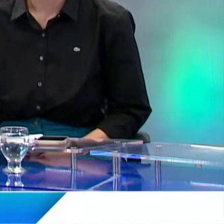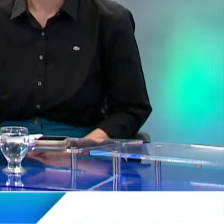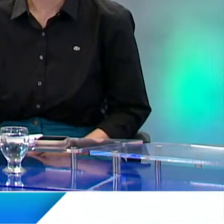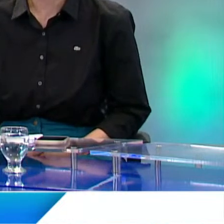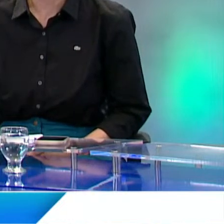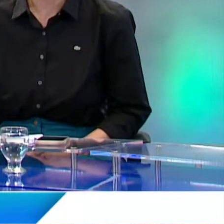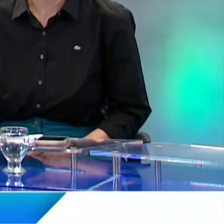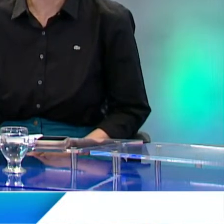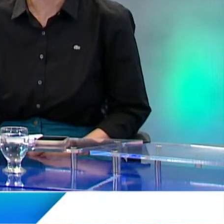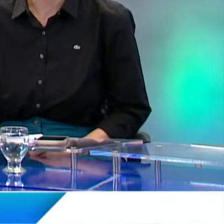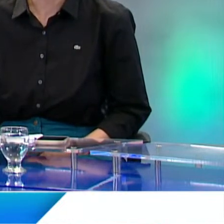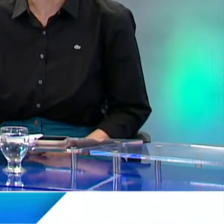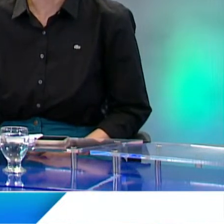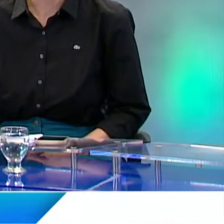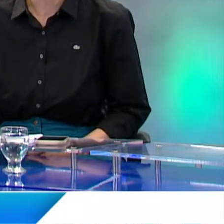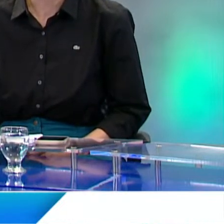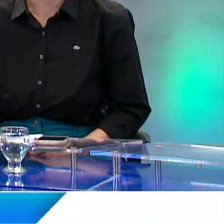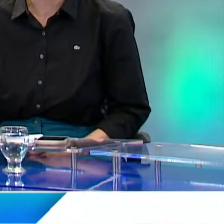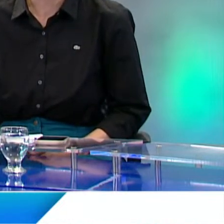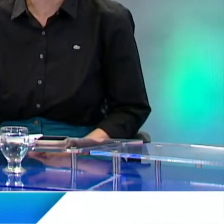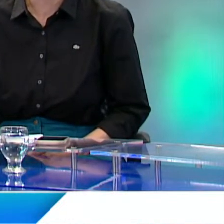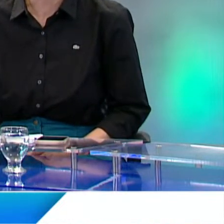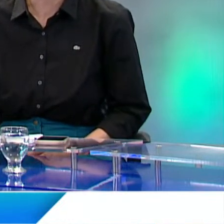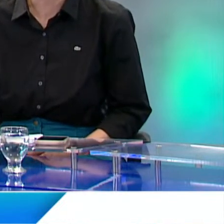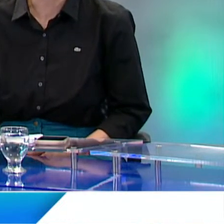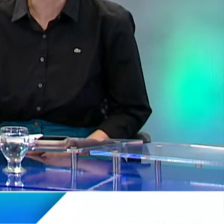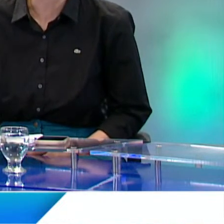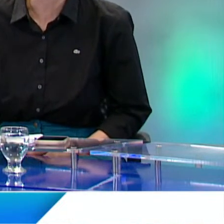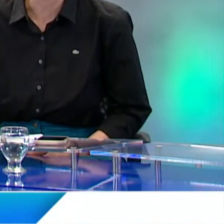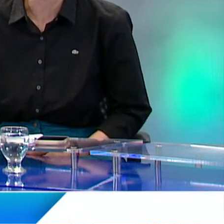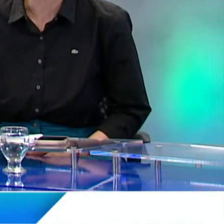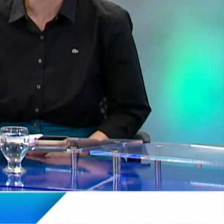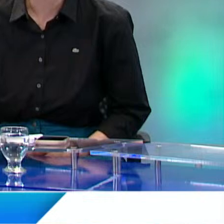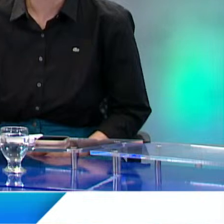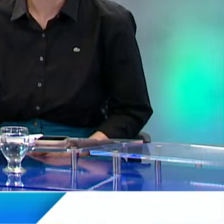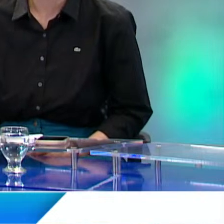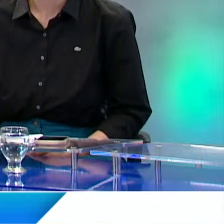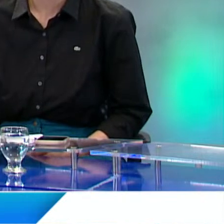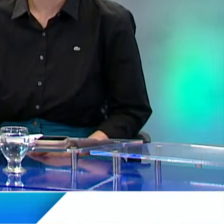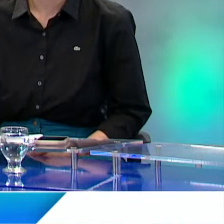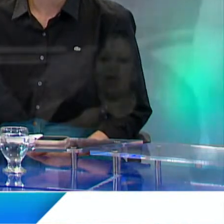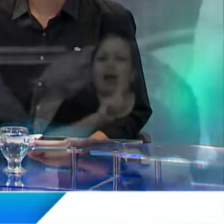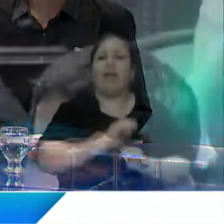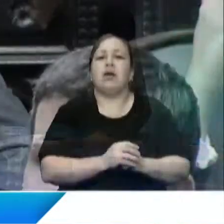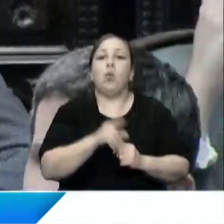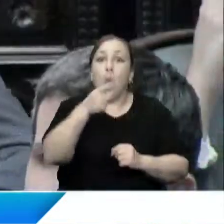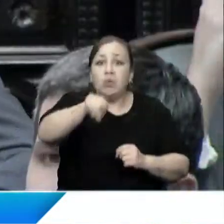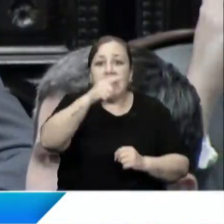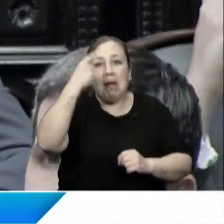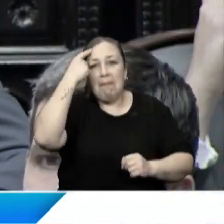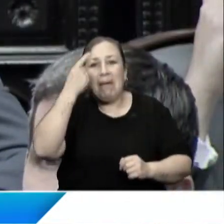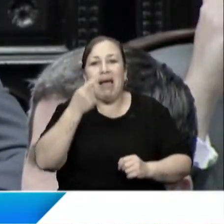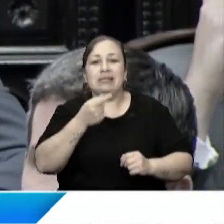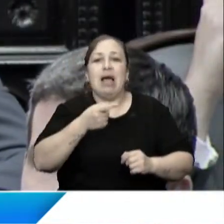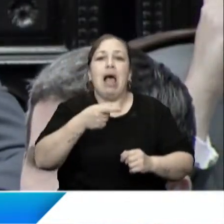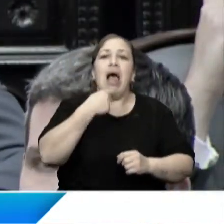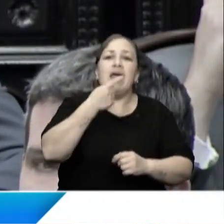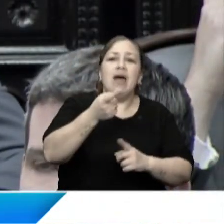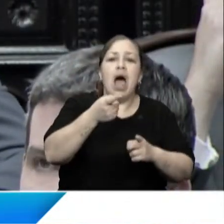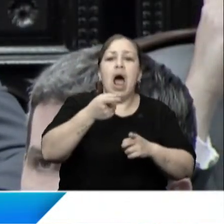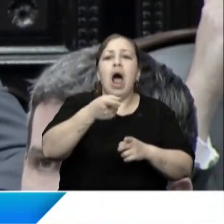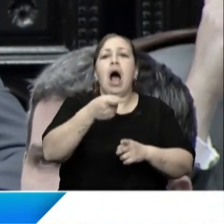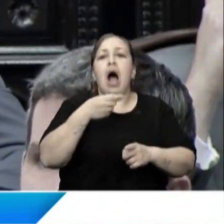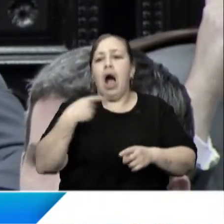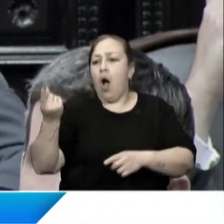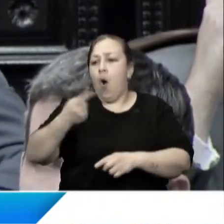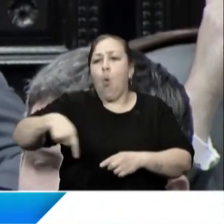también de la jornada del día de hoy, defendiendo el veto presidencial. De esta manera se expresaba. Ustedes se quejan de que los jubilados están muertos